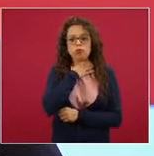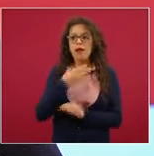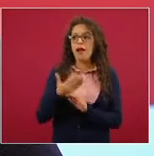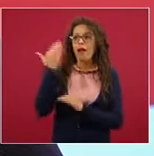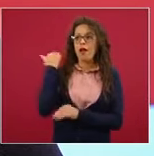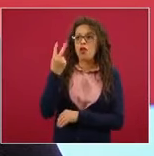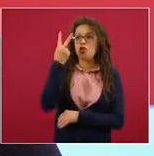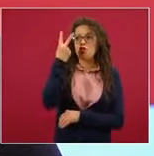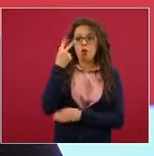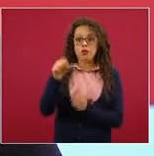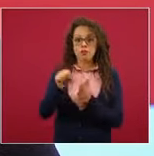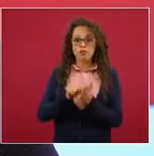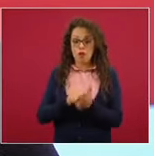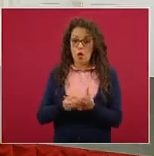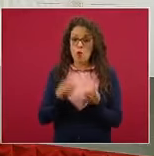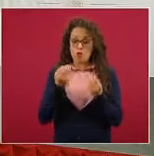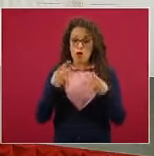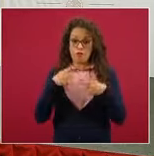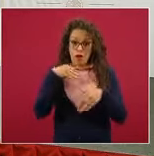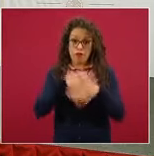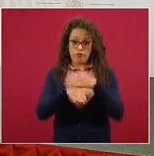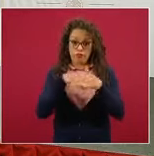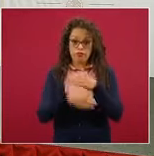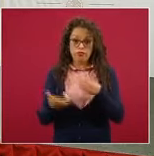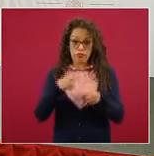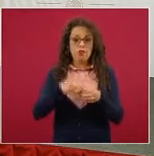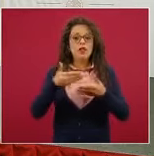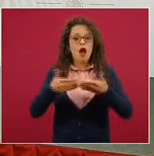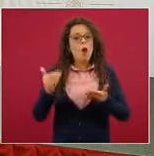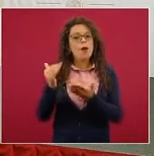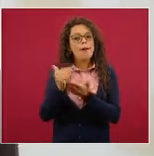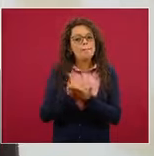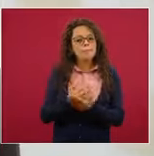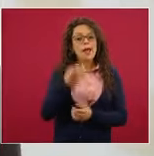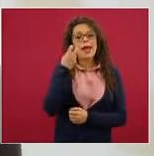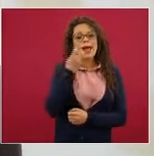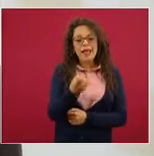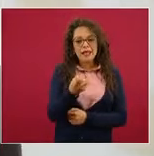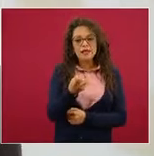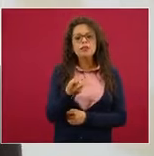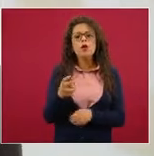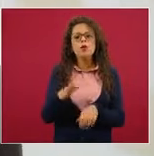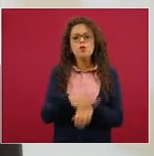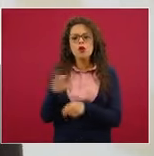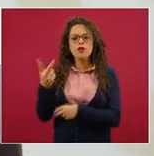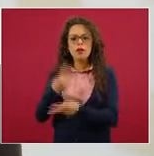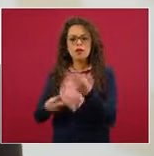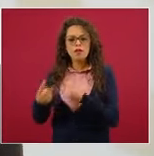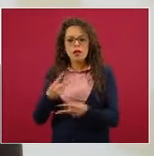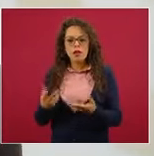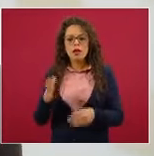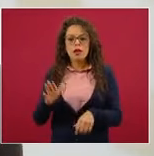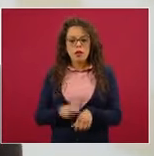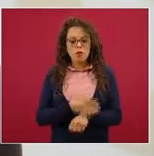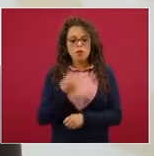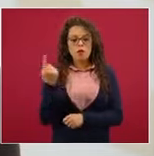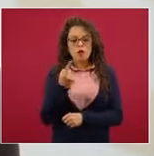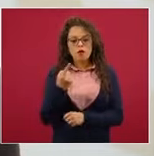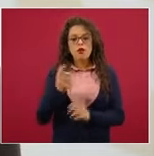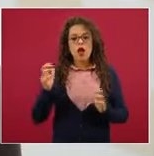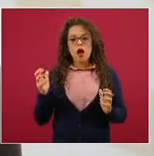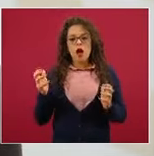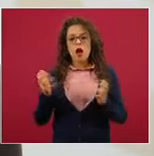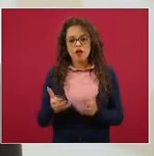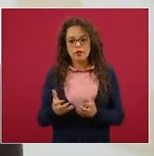2 meses, pues bueno, esto corresponde o es el resultado precisamente de la implementación de actividades